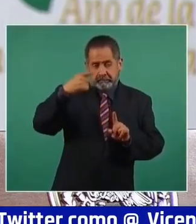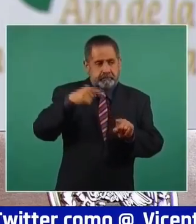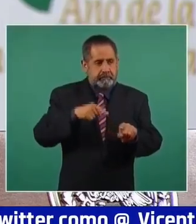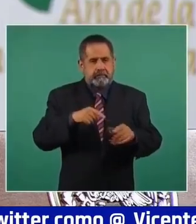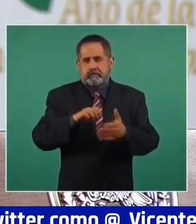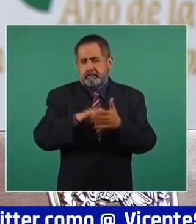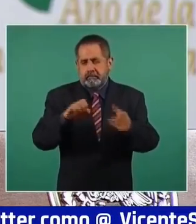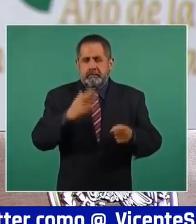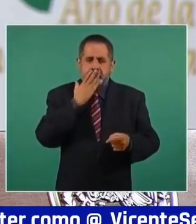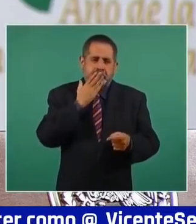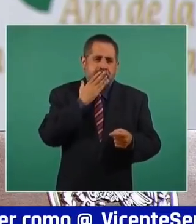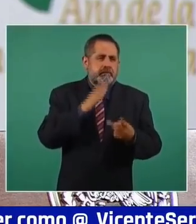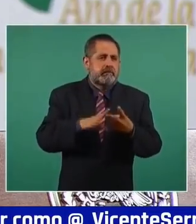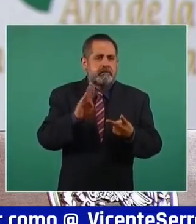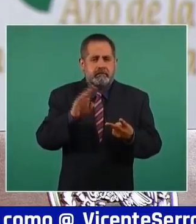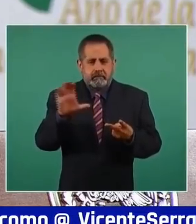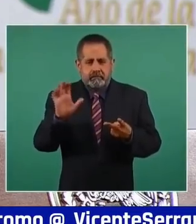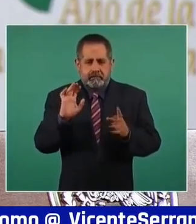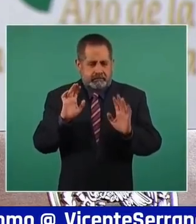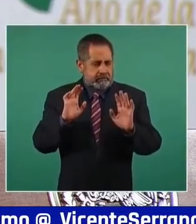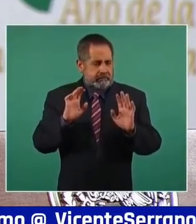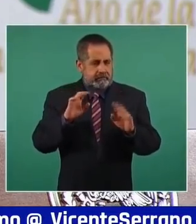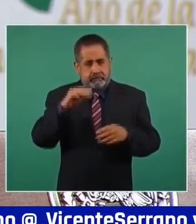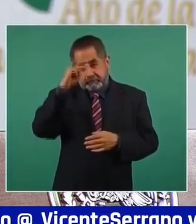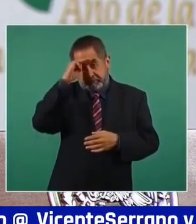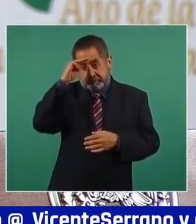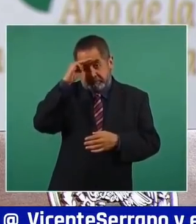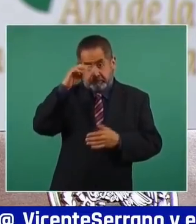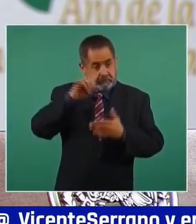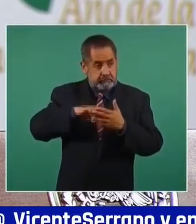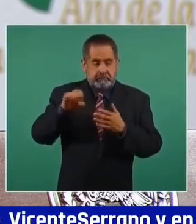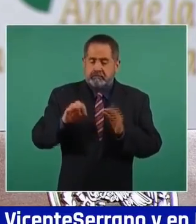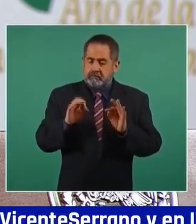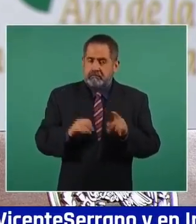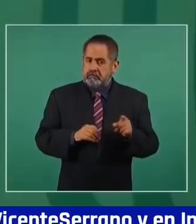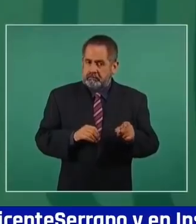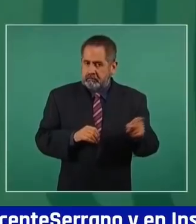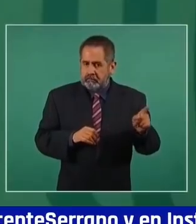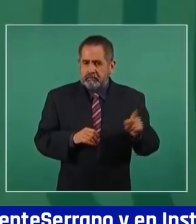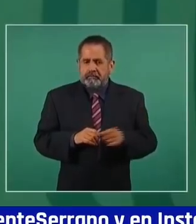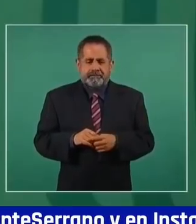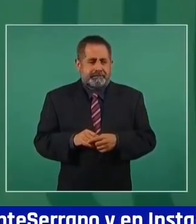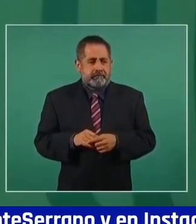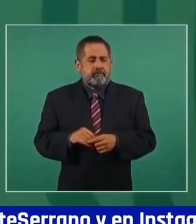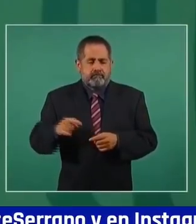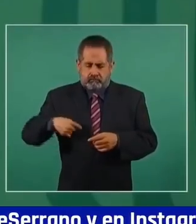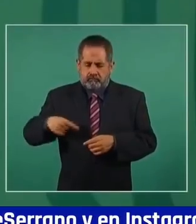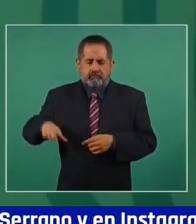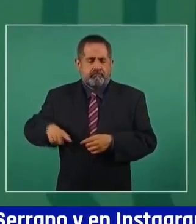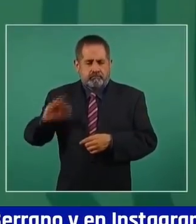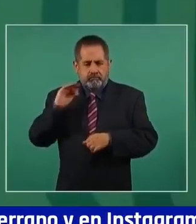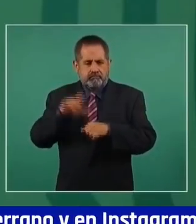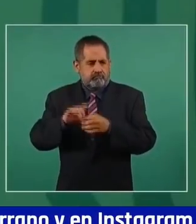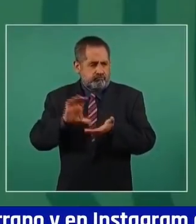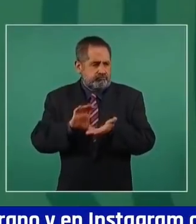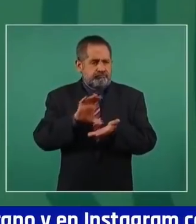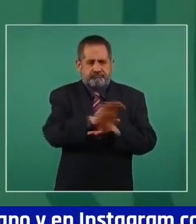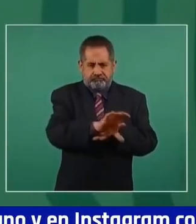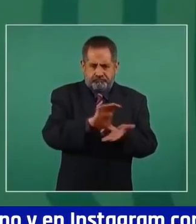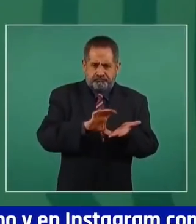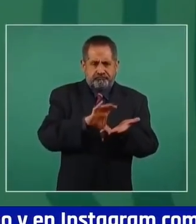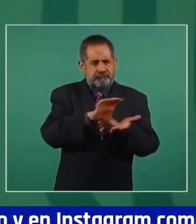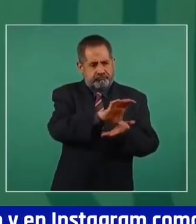caso de Sonora, Baja California, en Jicali, por ejemplo, reciben subsidios. Entonces,